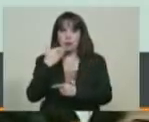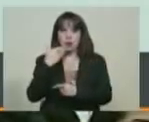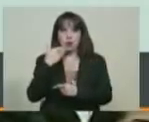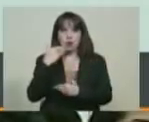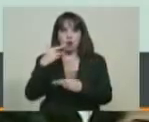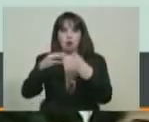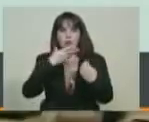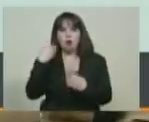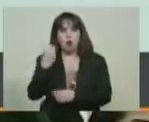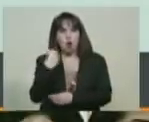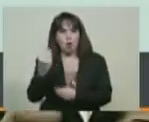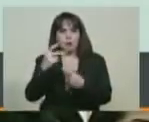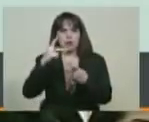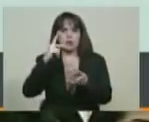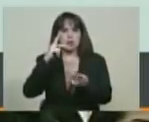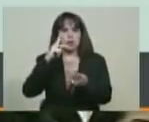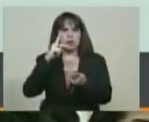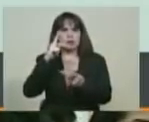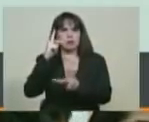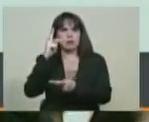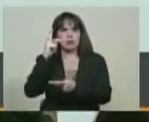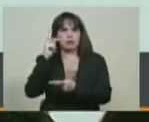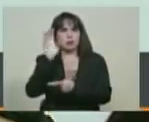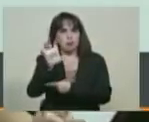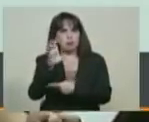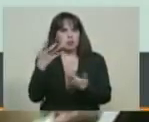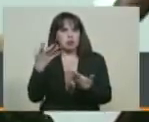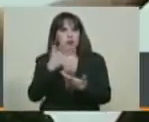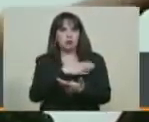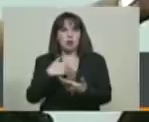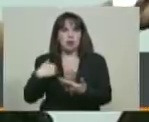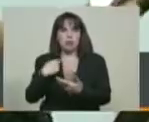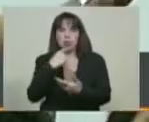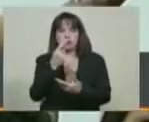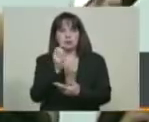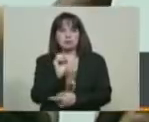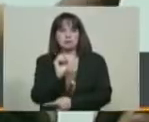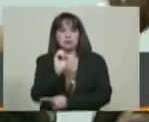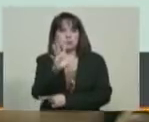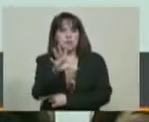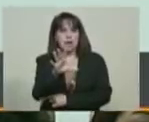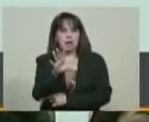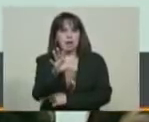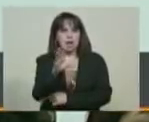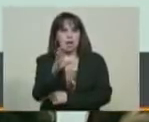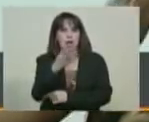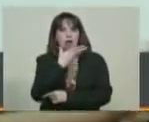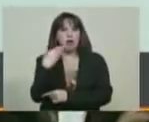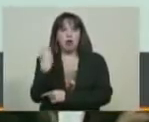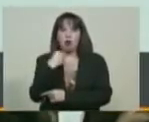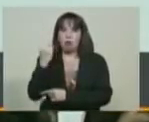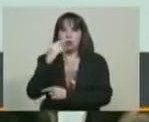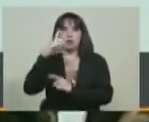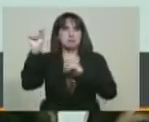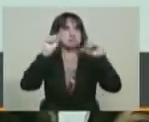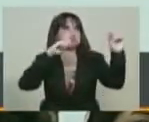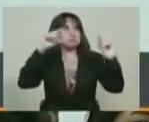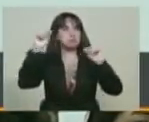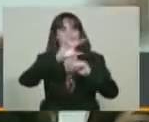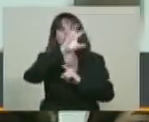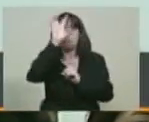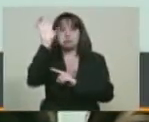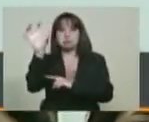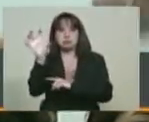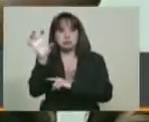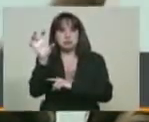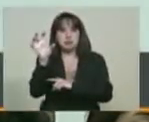también patriotas que defendemos nuestro país, queremos mandarle un mensaje a esos jóvenes que usted mencionaba que están fuera del país. Y le decimos